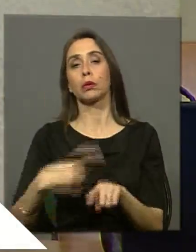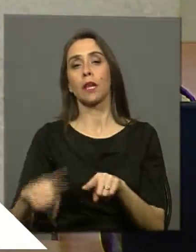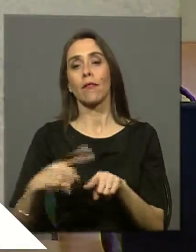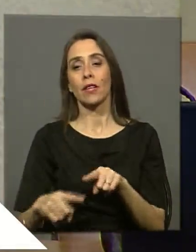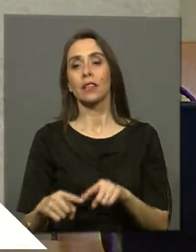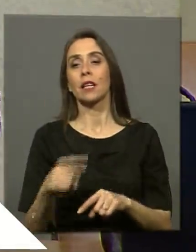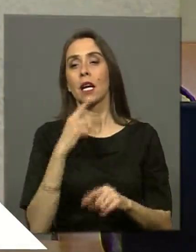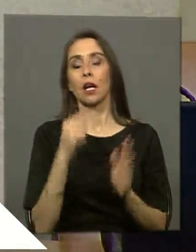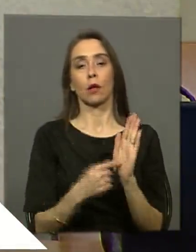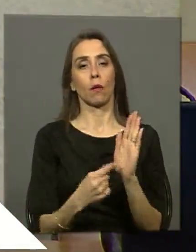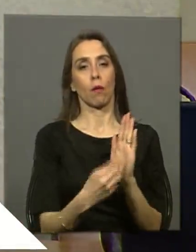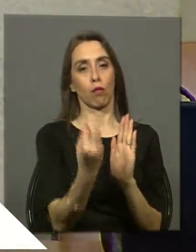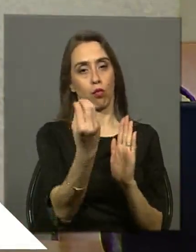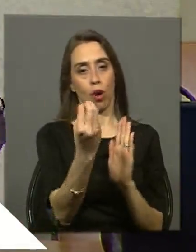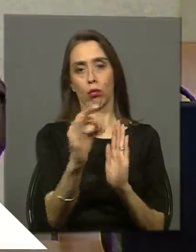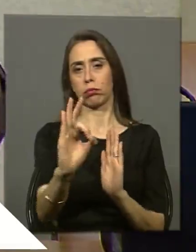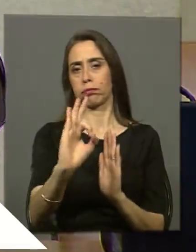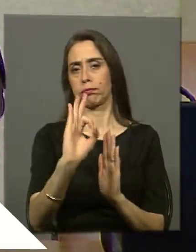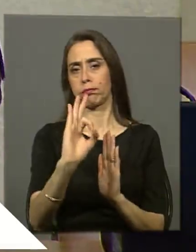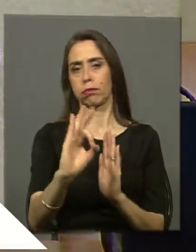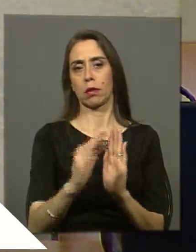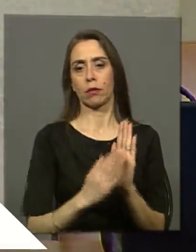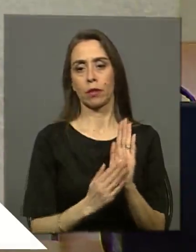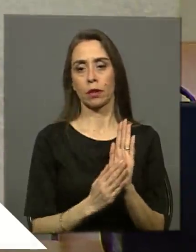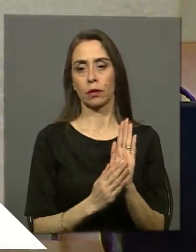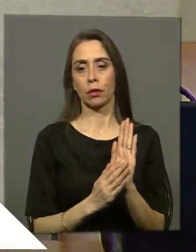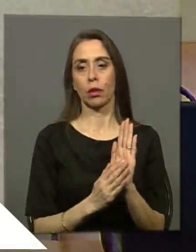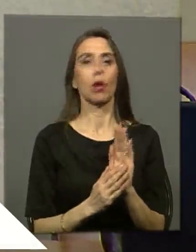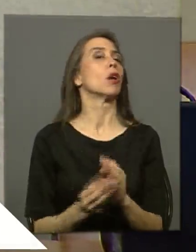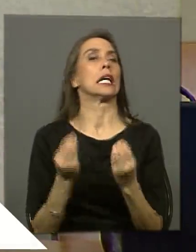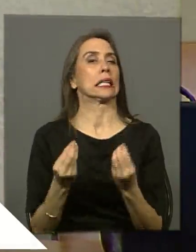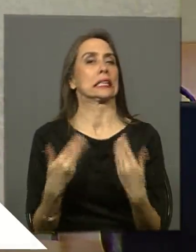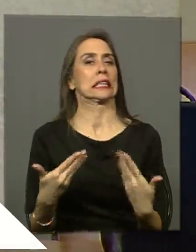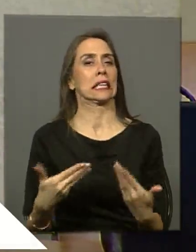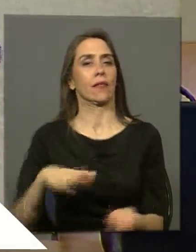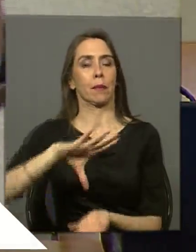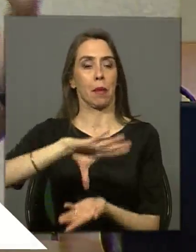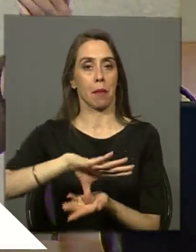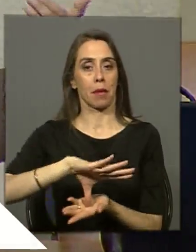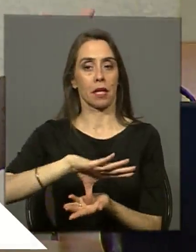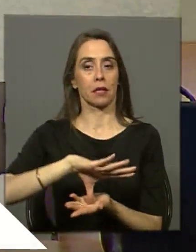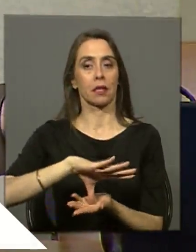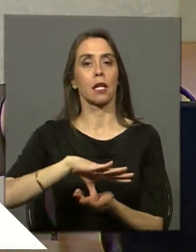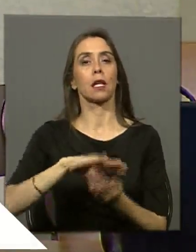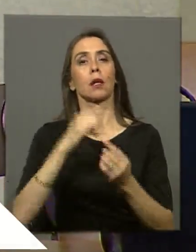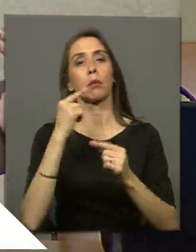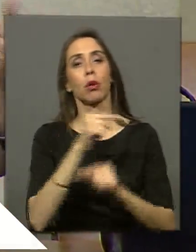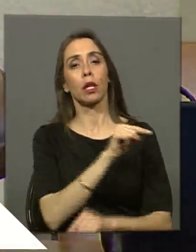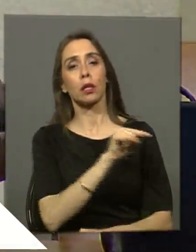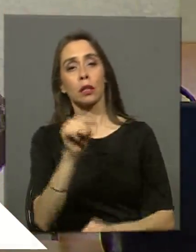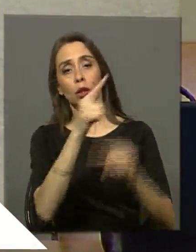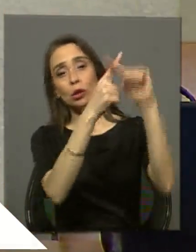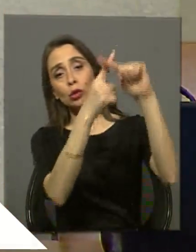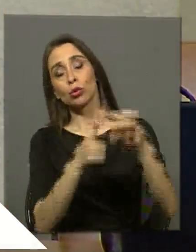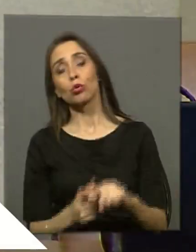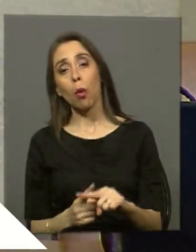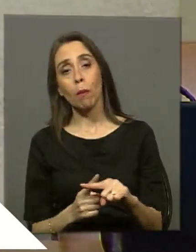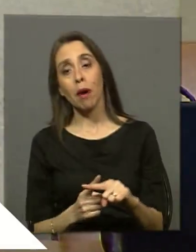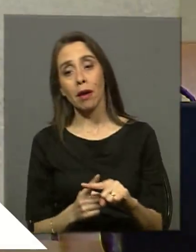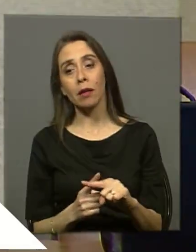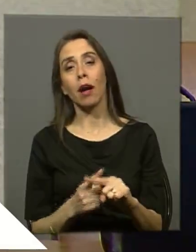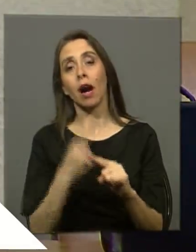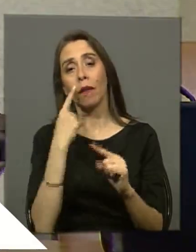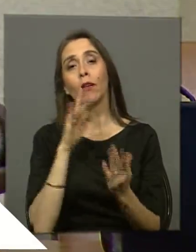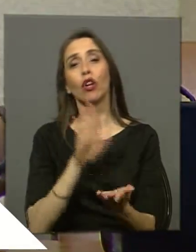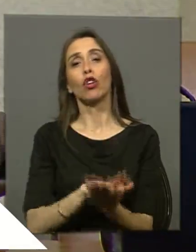que esto es bueno que es perfecto que es algo que va a ser bien para el país pero raya para la suma después cuando tenemos que hacer una